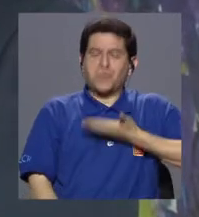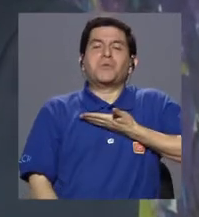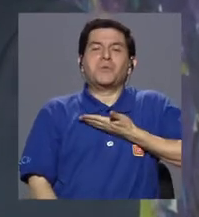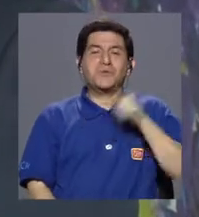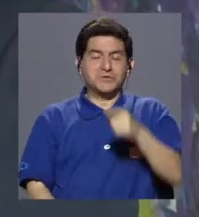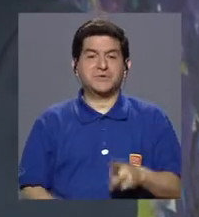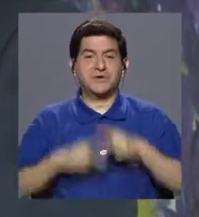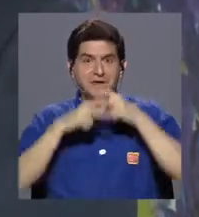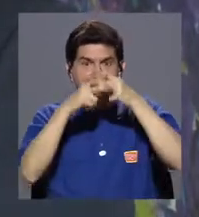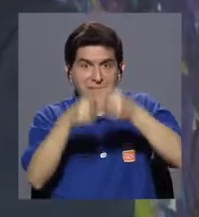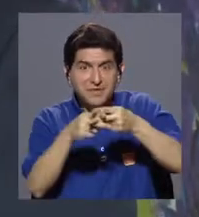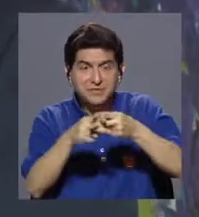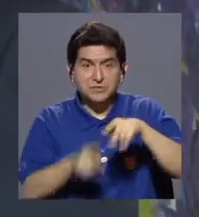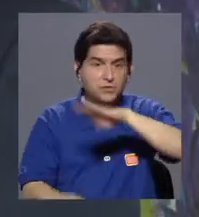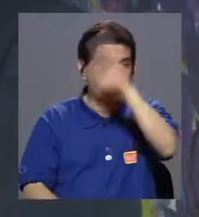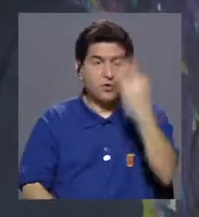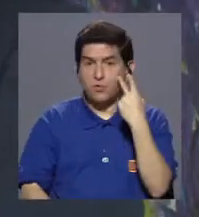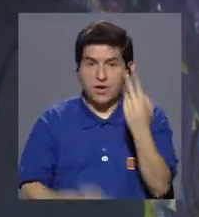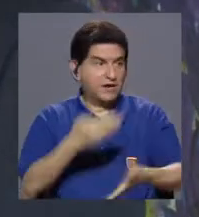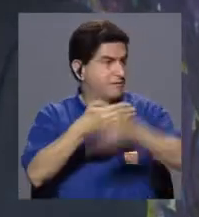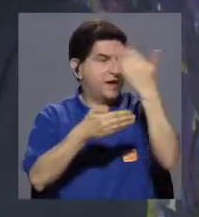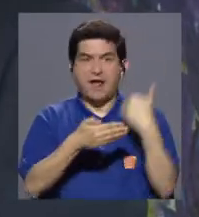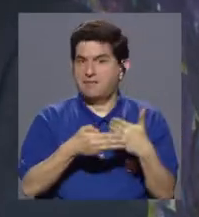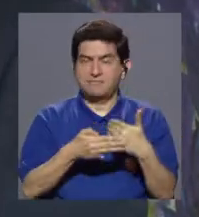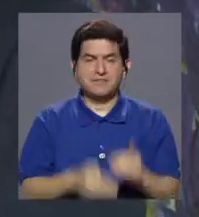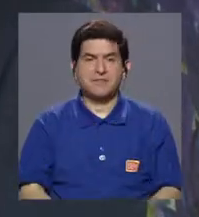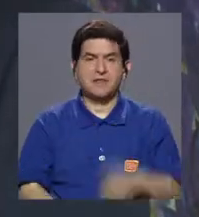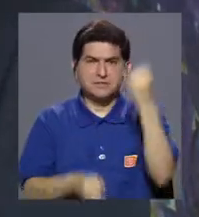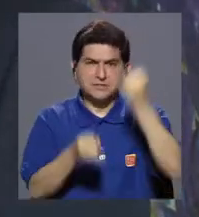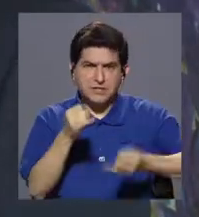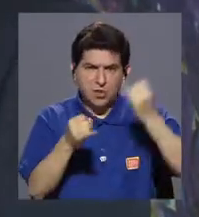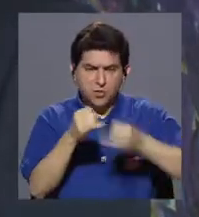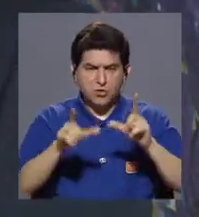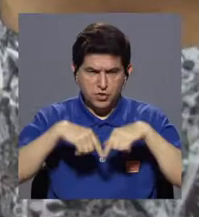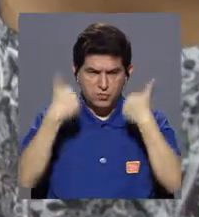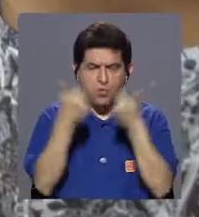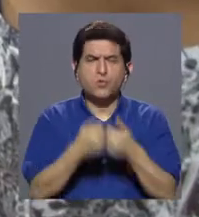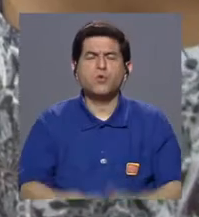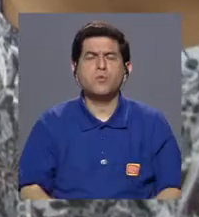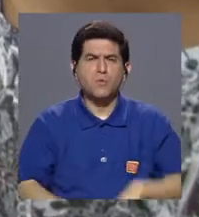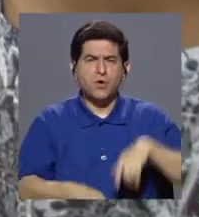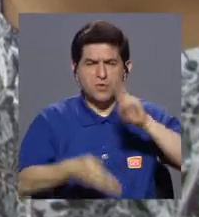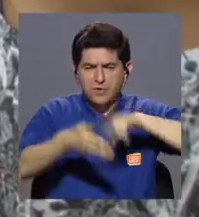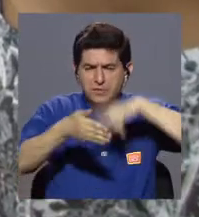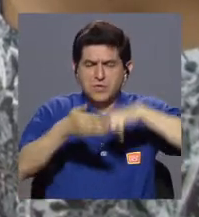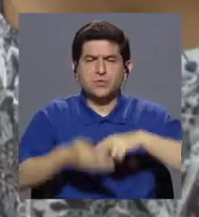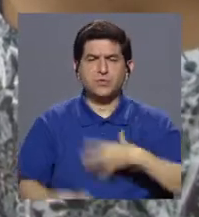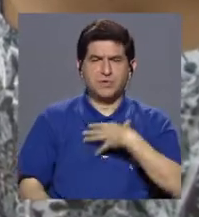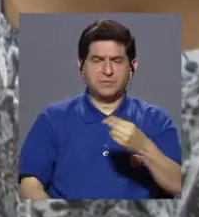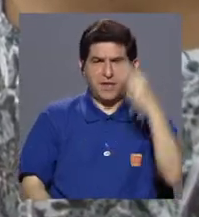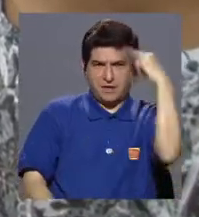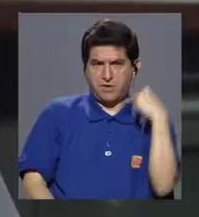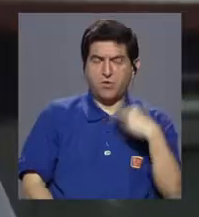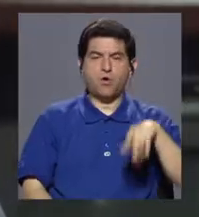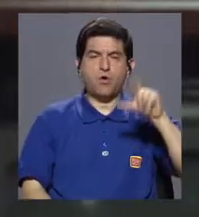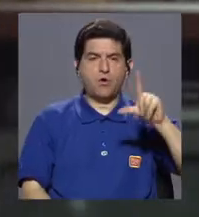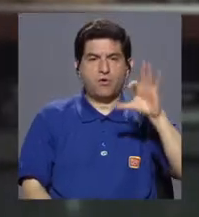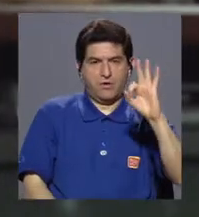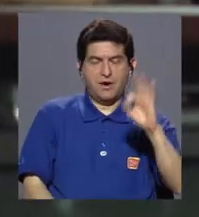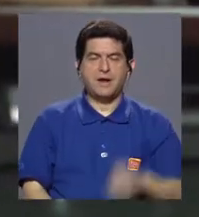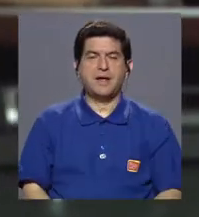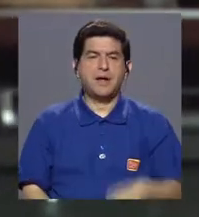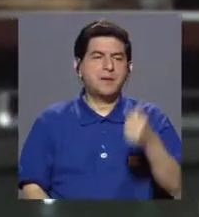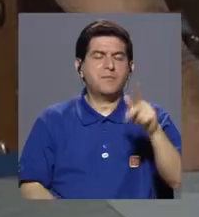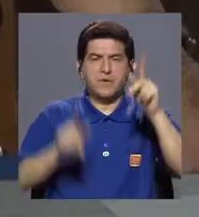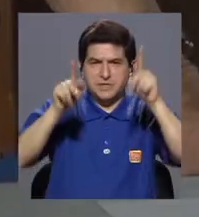orgulloso porque ella nos prestó un cuadro que nadie nunca ha visto, que es de su última serie de pinturas en blanco y negro. Lola Fernández es una de